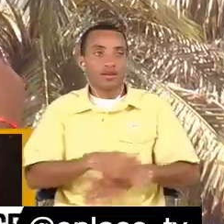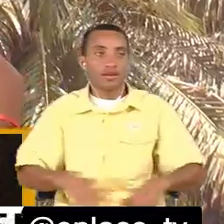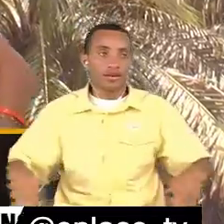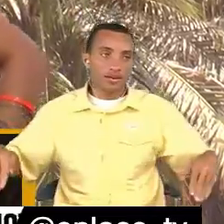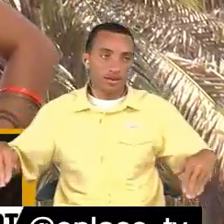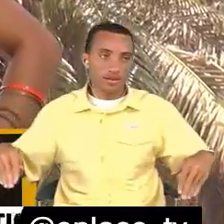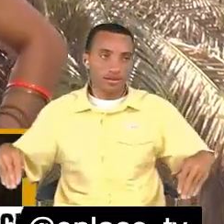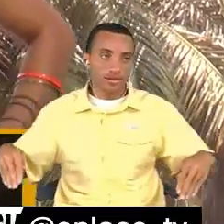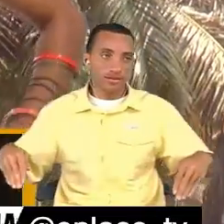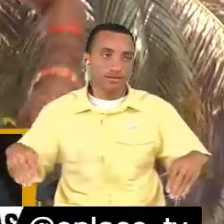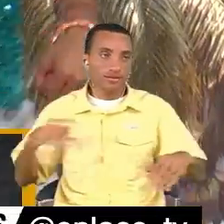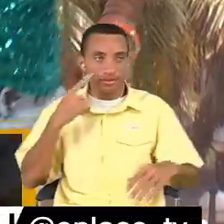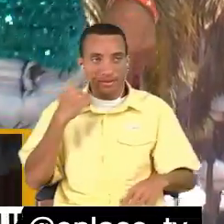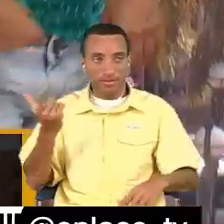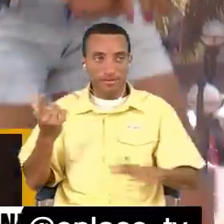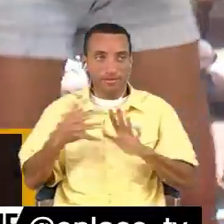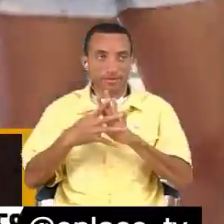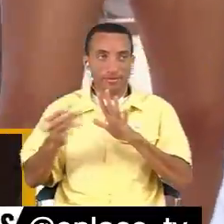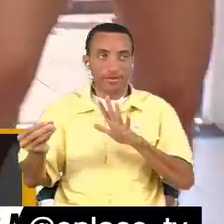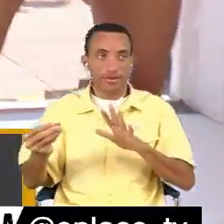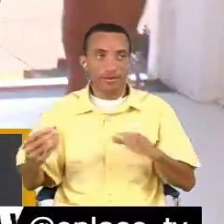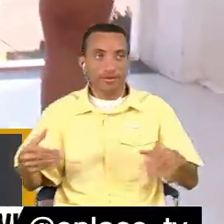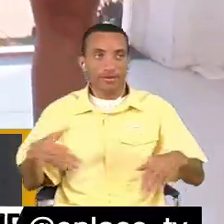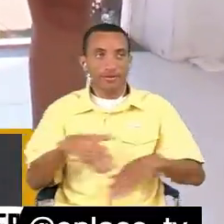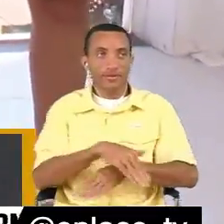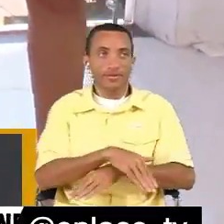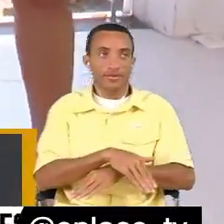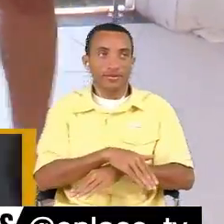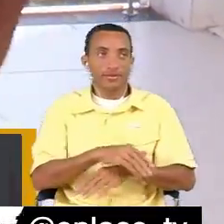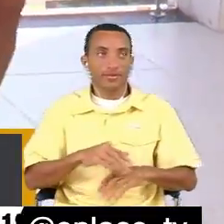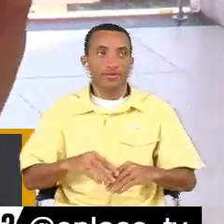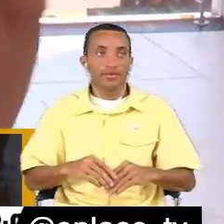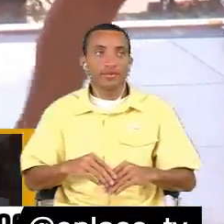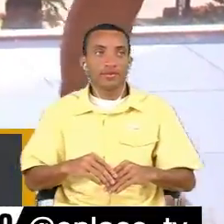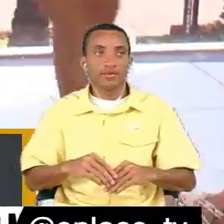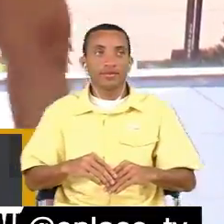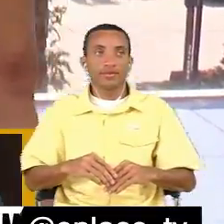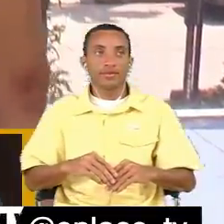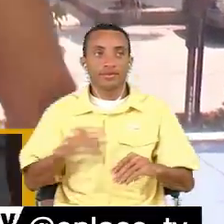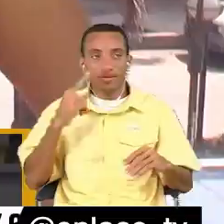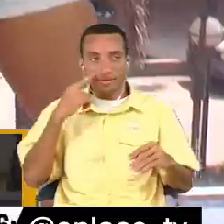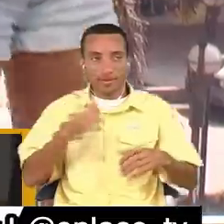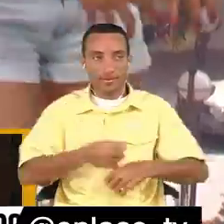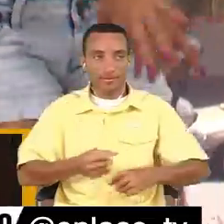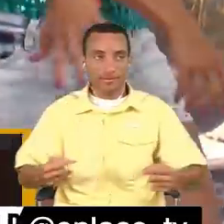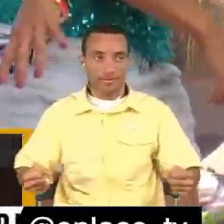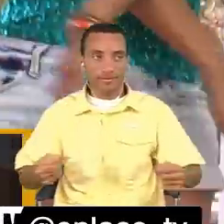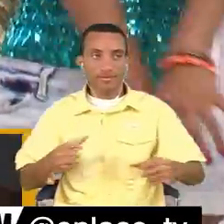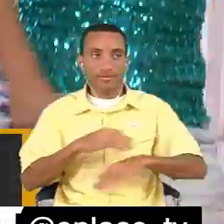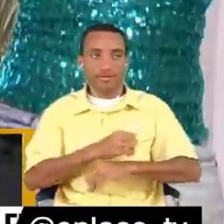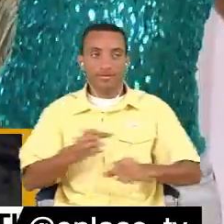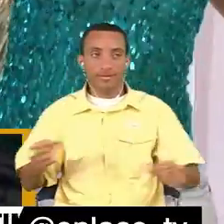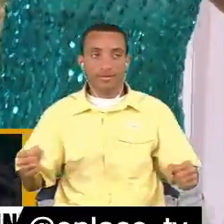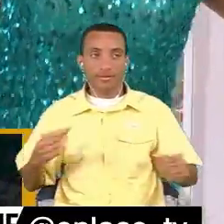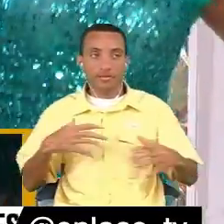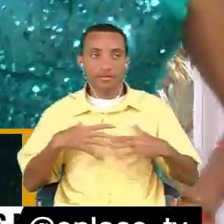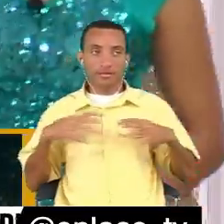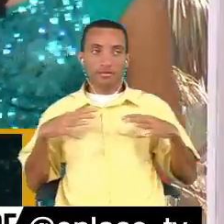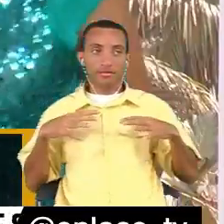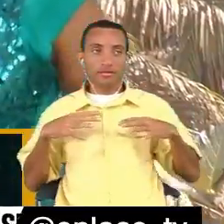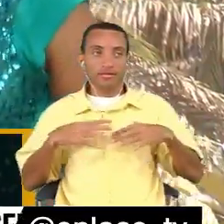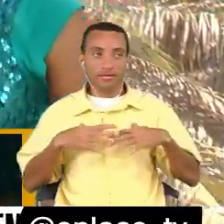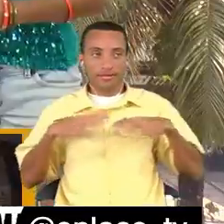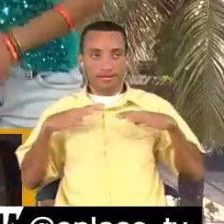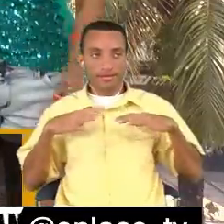derecha. Trae, sacamos talón. 1, 2, 3, sacamos talón. 1, 2, 3, se amarra y saca el pecho. 1, 2, 3, se amarra y saca el